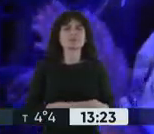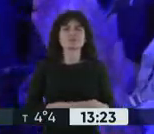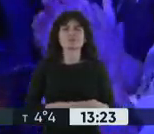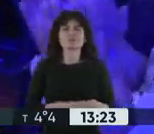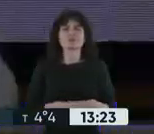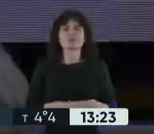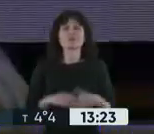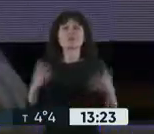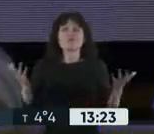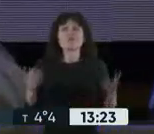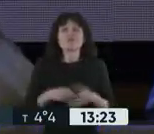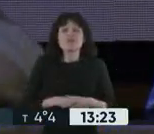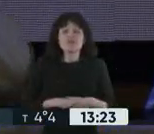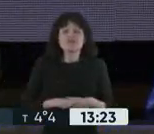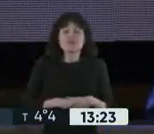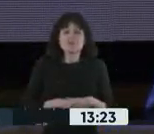Miren,